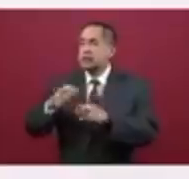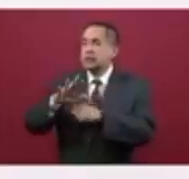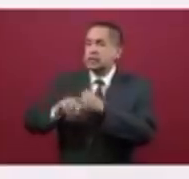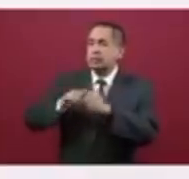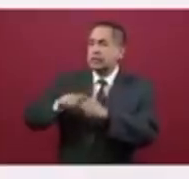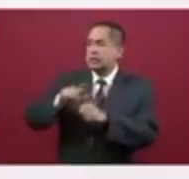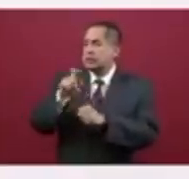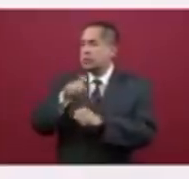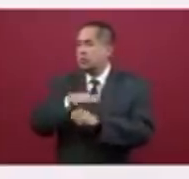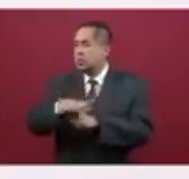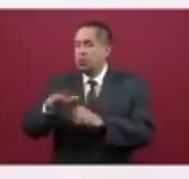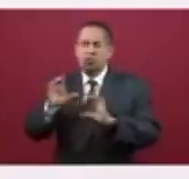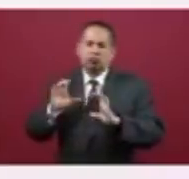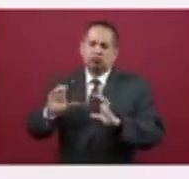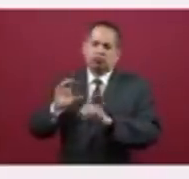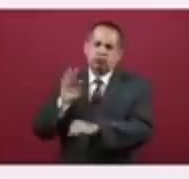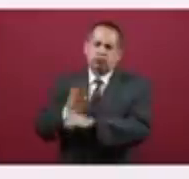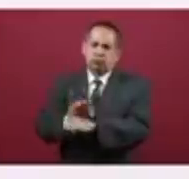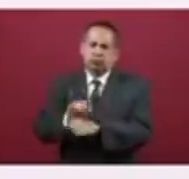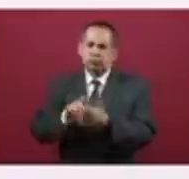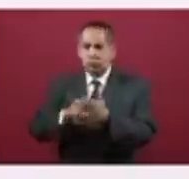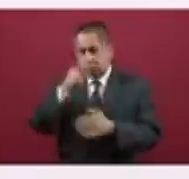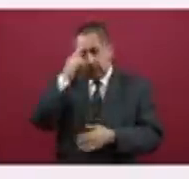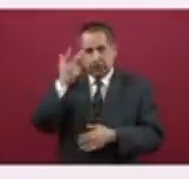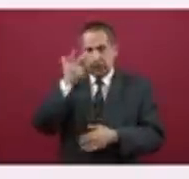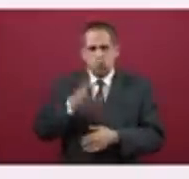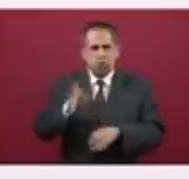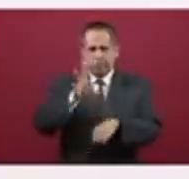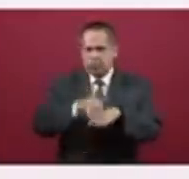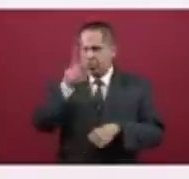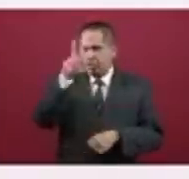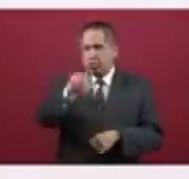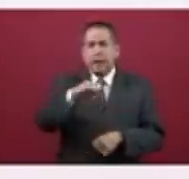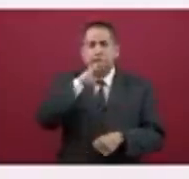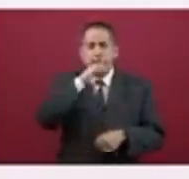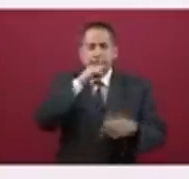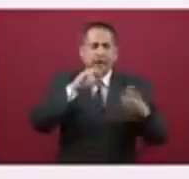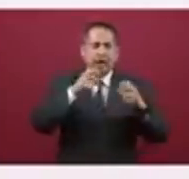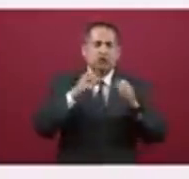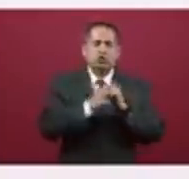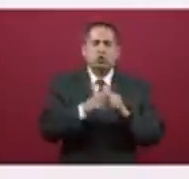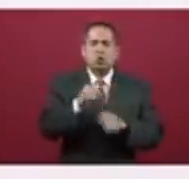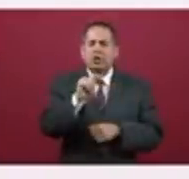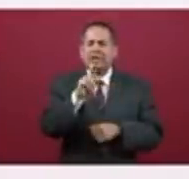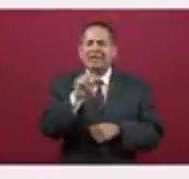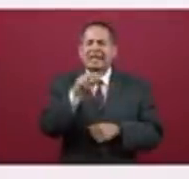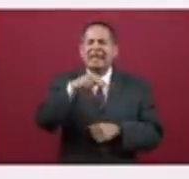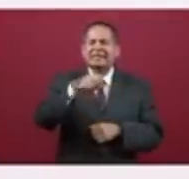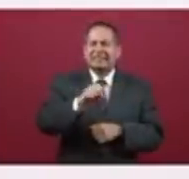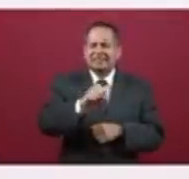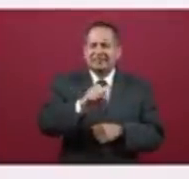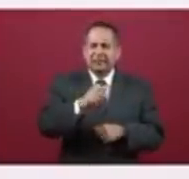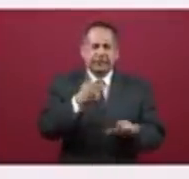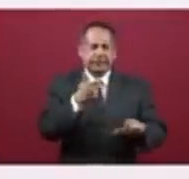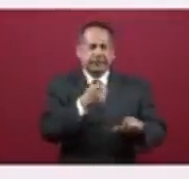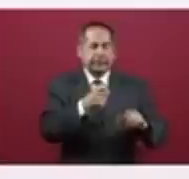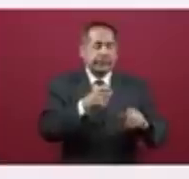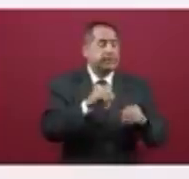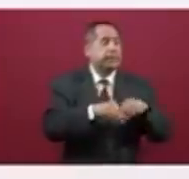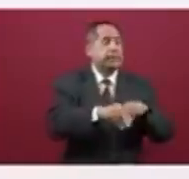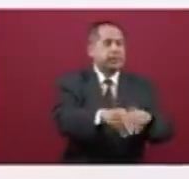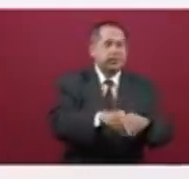aprobar la siembra de maíz transgénico no extraer petróleo